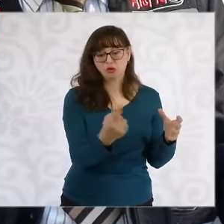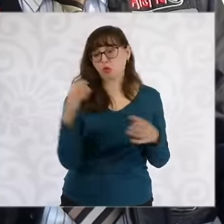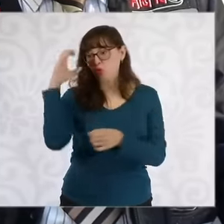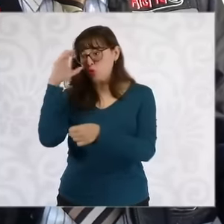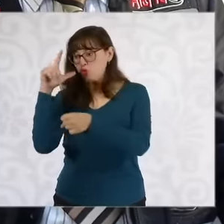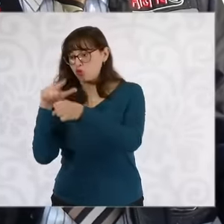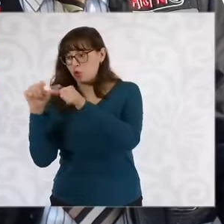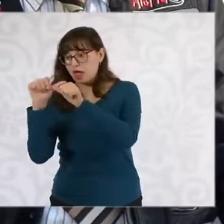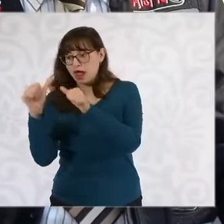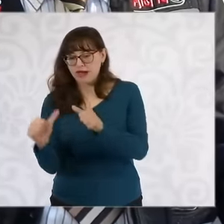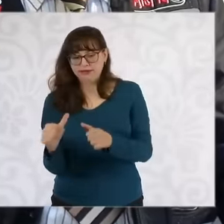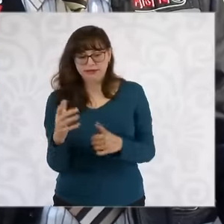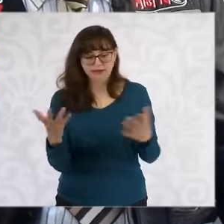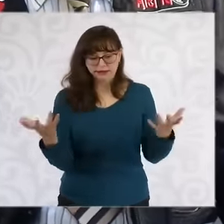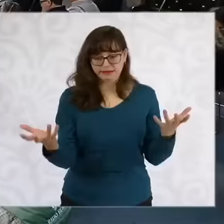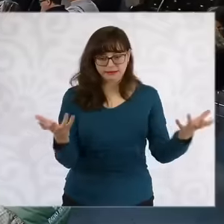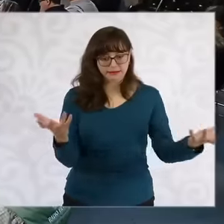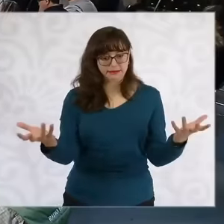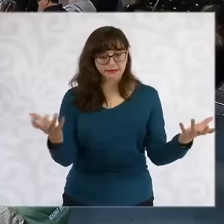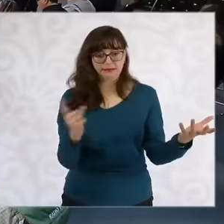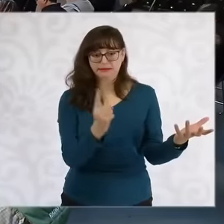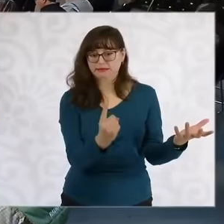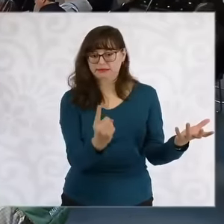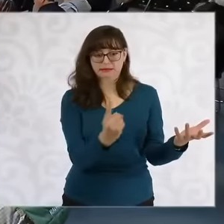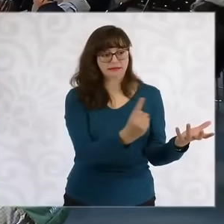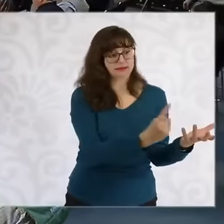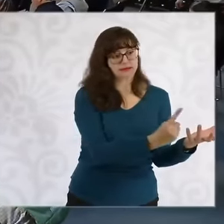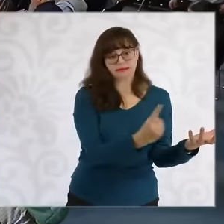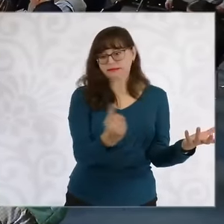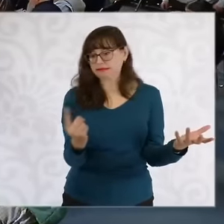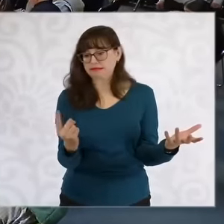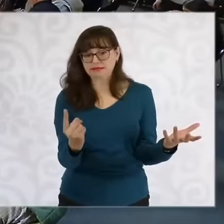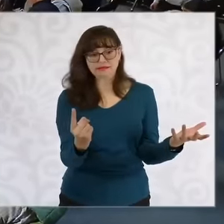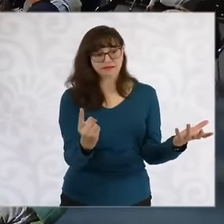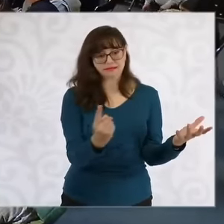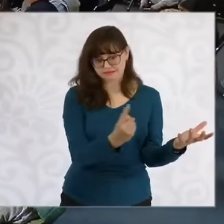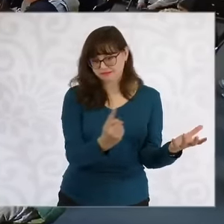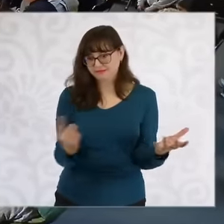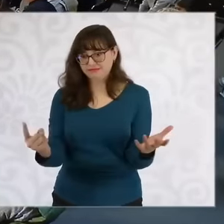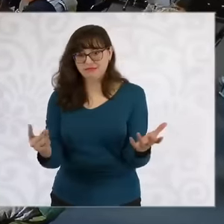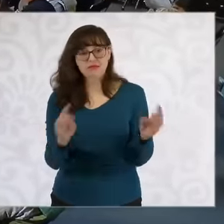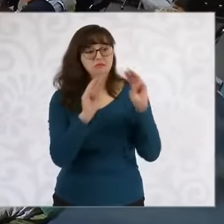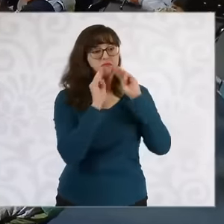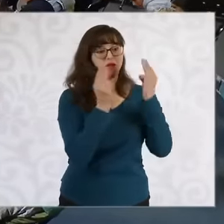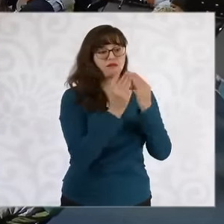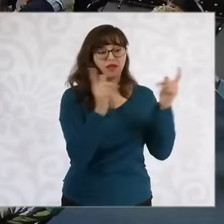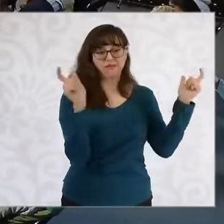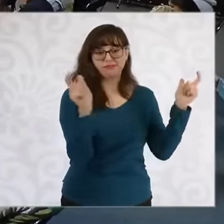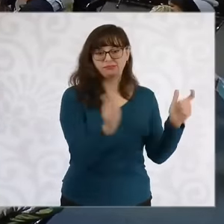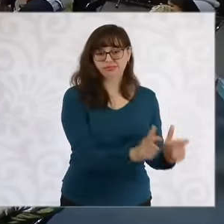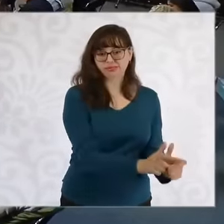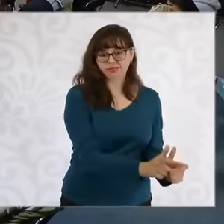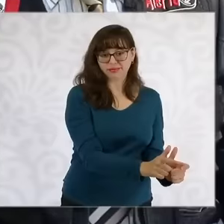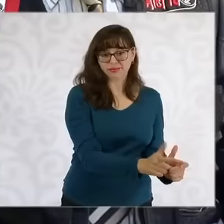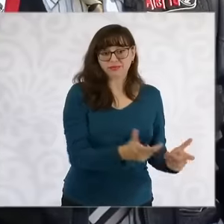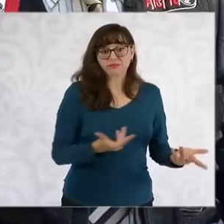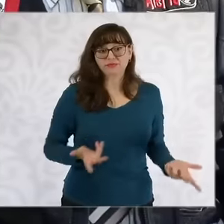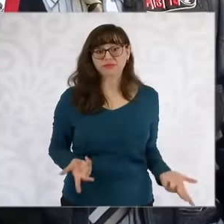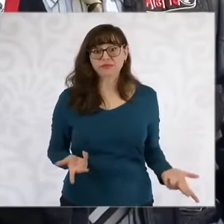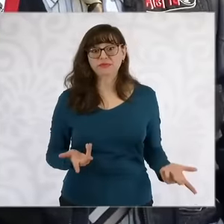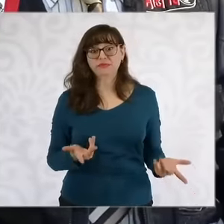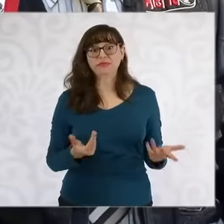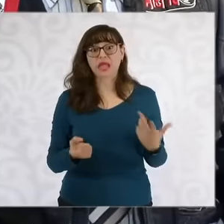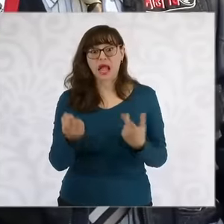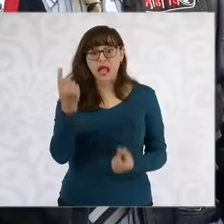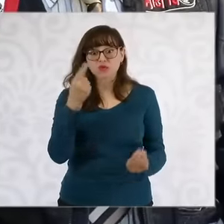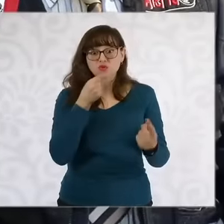haciendo. Pero ellos y ellas tienen hoy una duda. Con este cambio, piensan muchos que ya no van a haber semilleros,